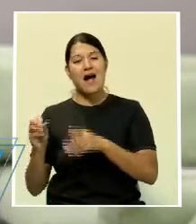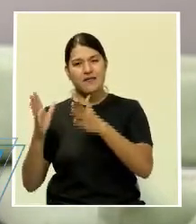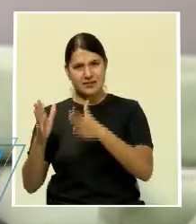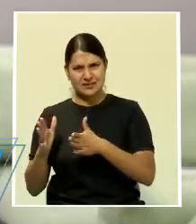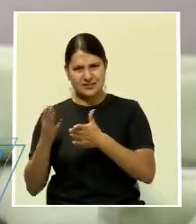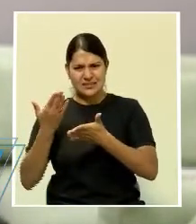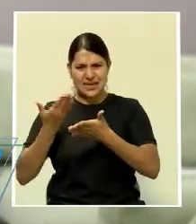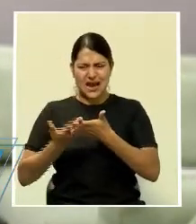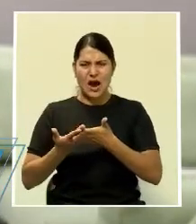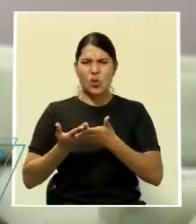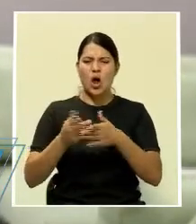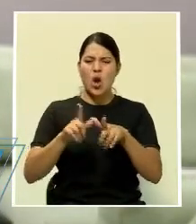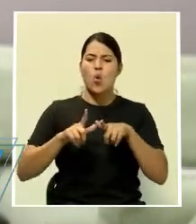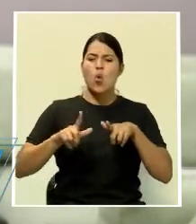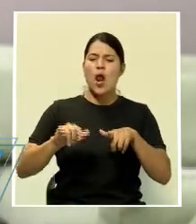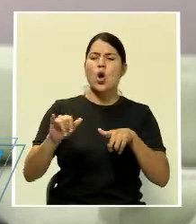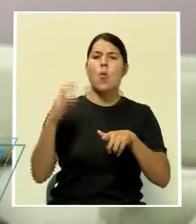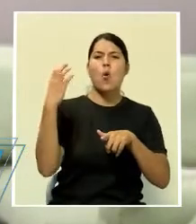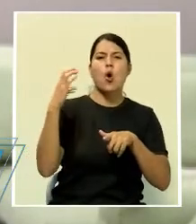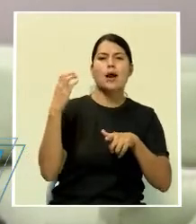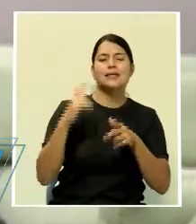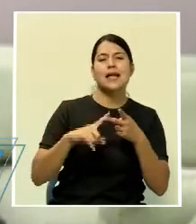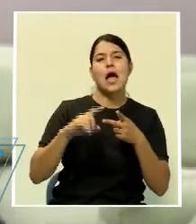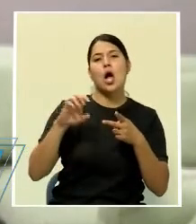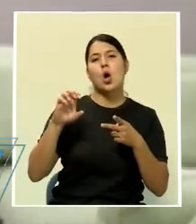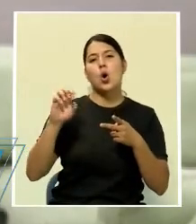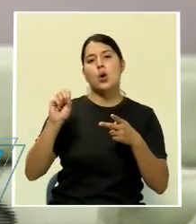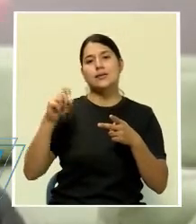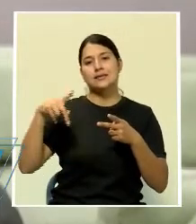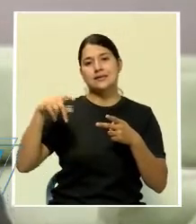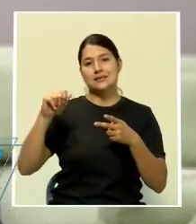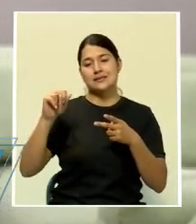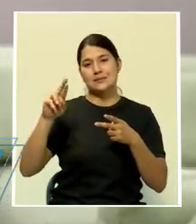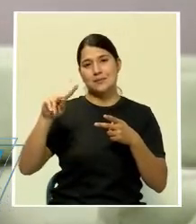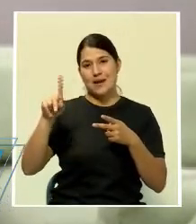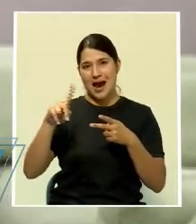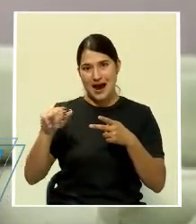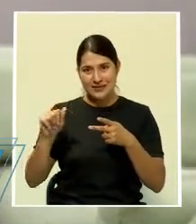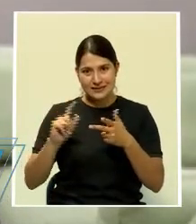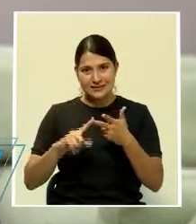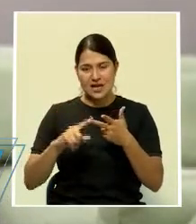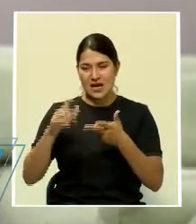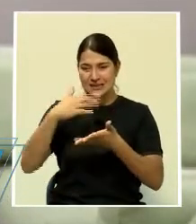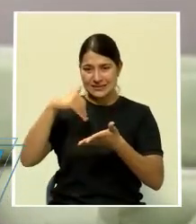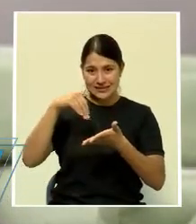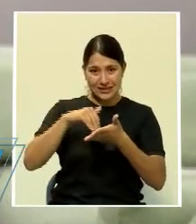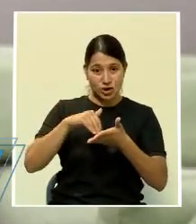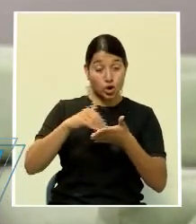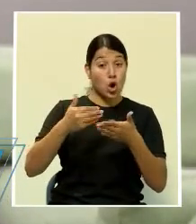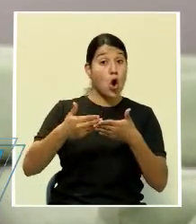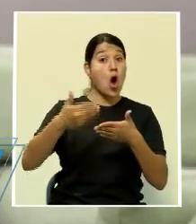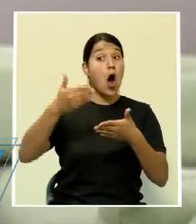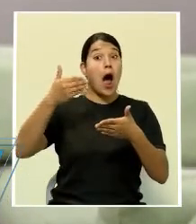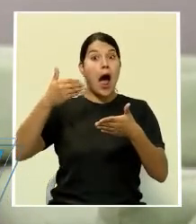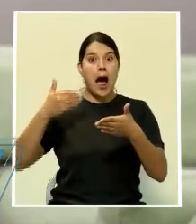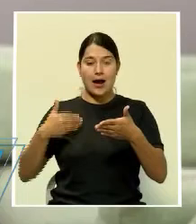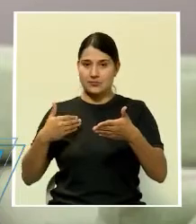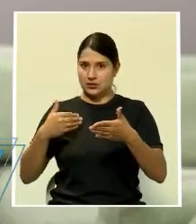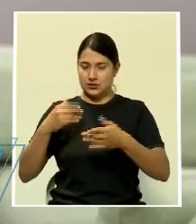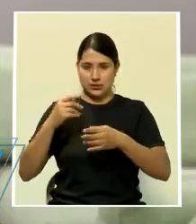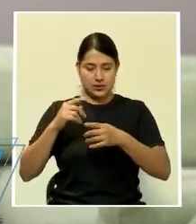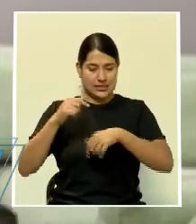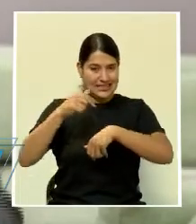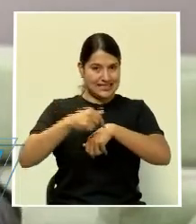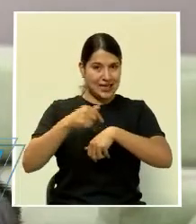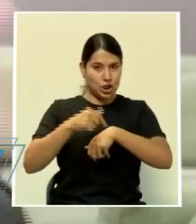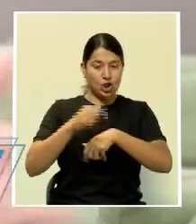como Cartago, Esparza, el Valle Central, desde antes de las migraciones afrocaribeñas, a finales del siglo